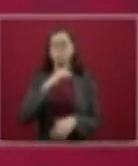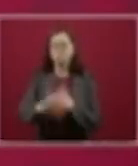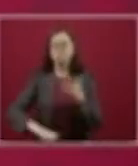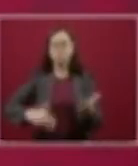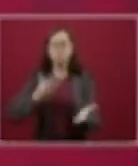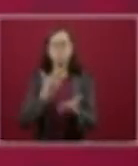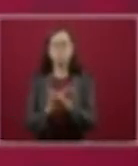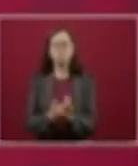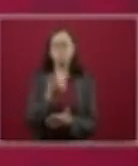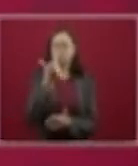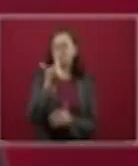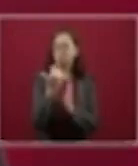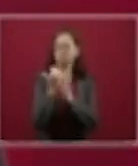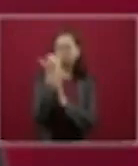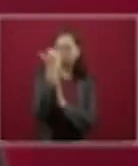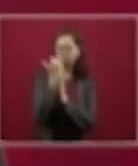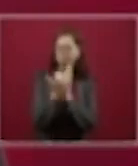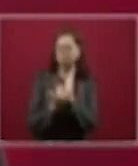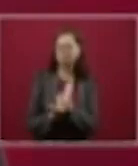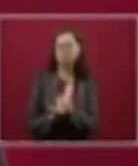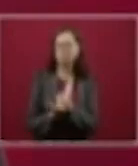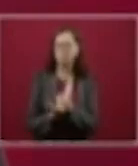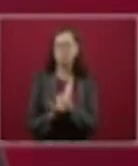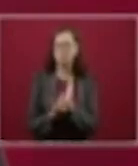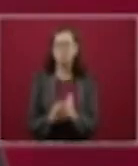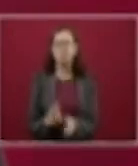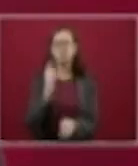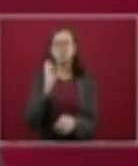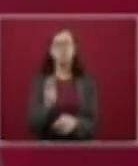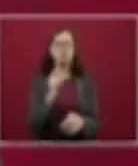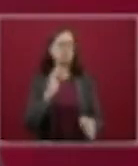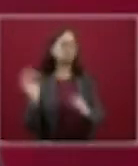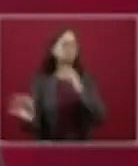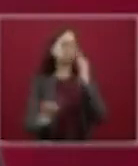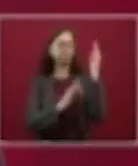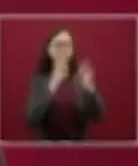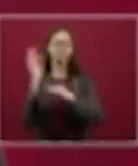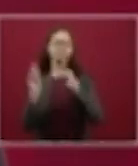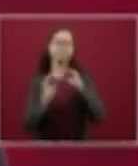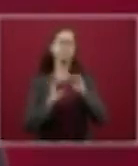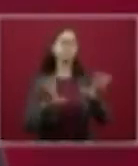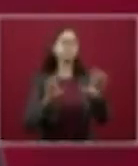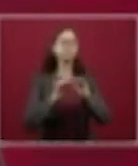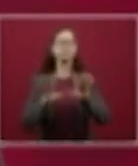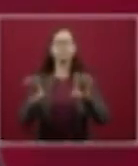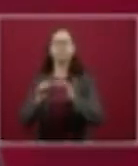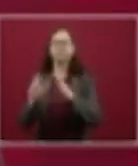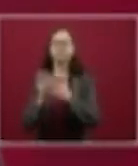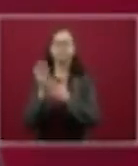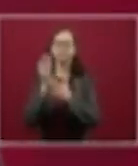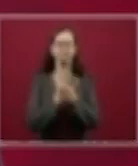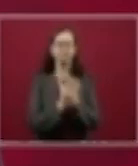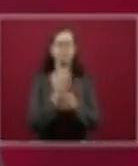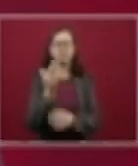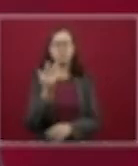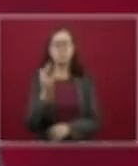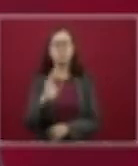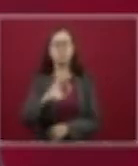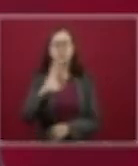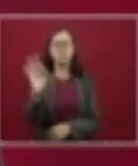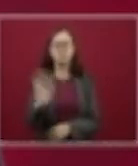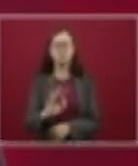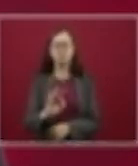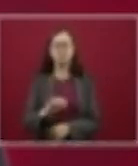pero la gente que tuvo hacía una cosa que dicen los economistas no yo que no soy economista obviamente no puede haber